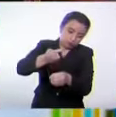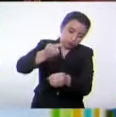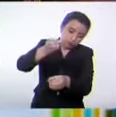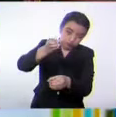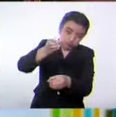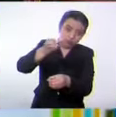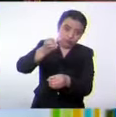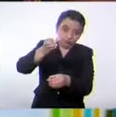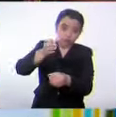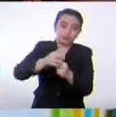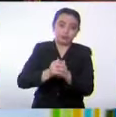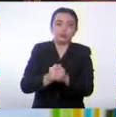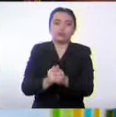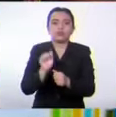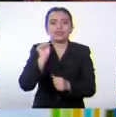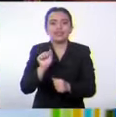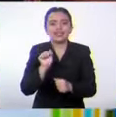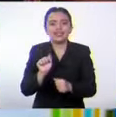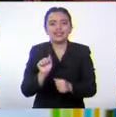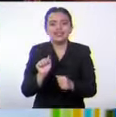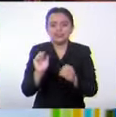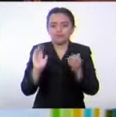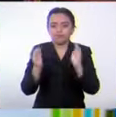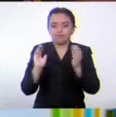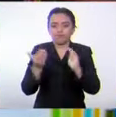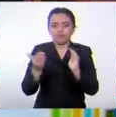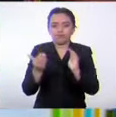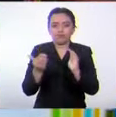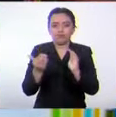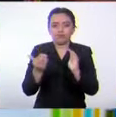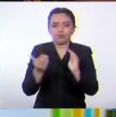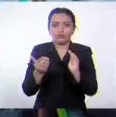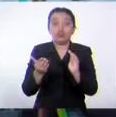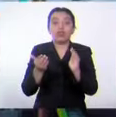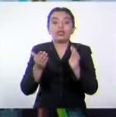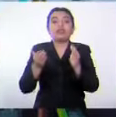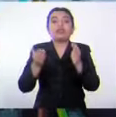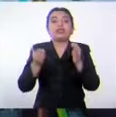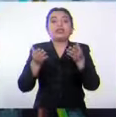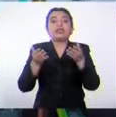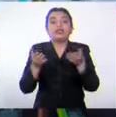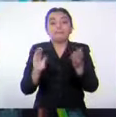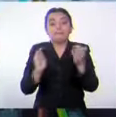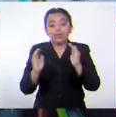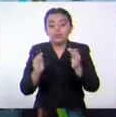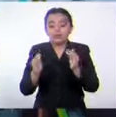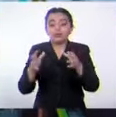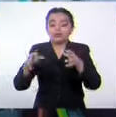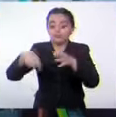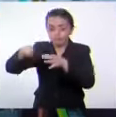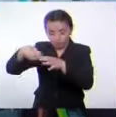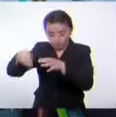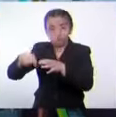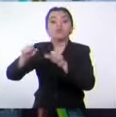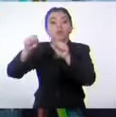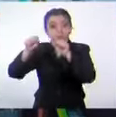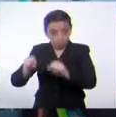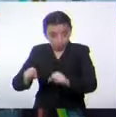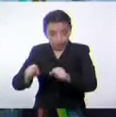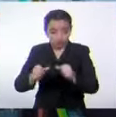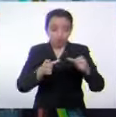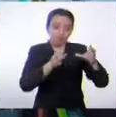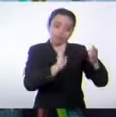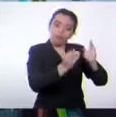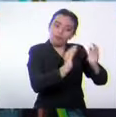decir que lo semejante disuelve a lo semejante. Por la naturaleza de las sustancias, no se preocupen